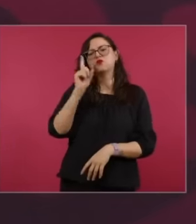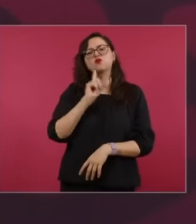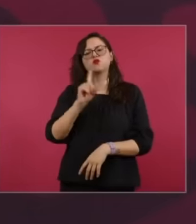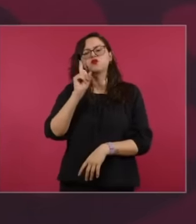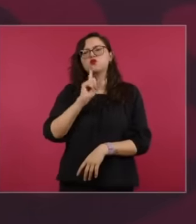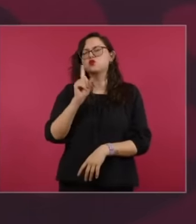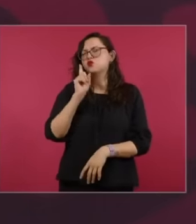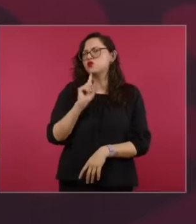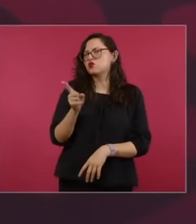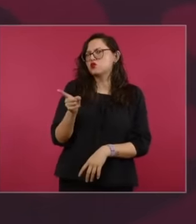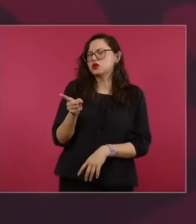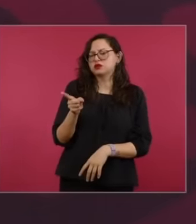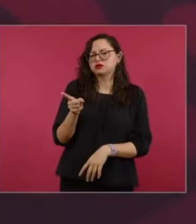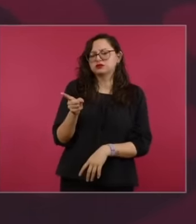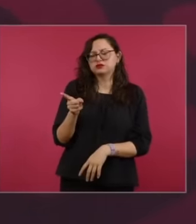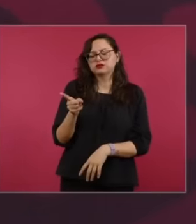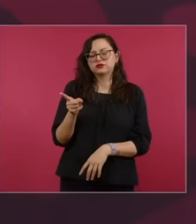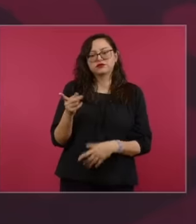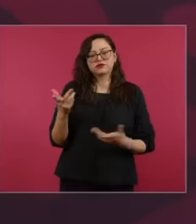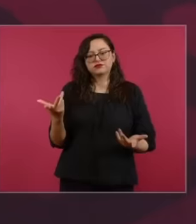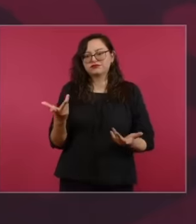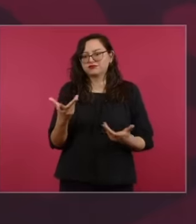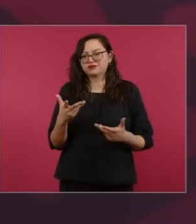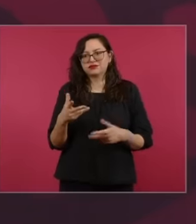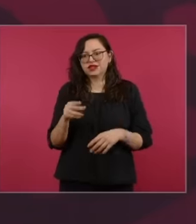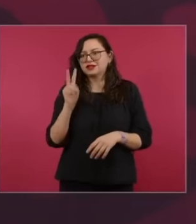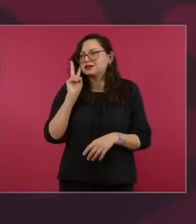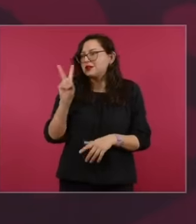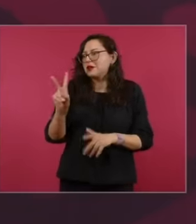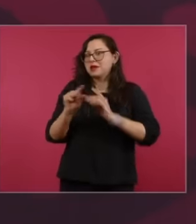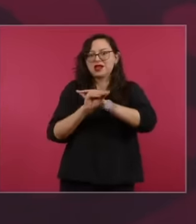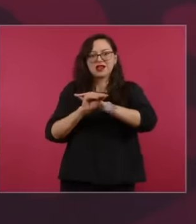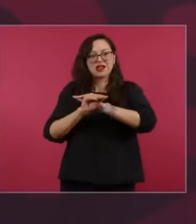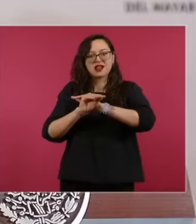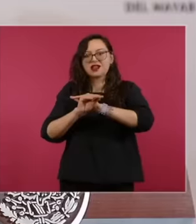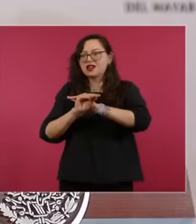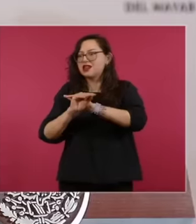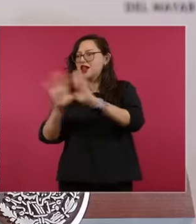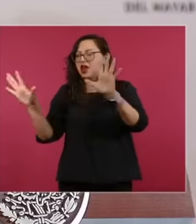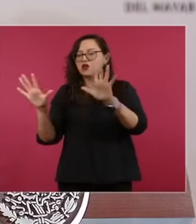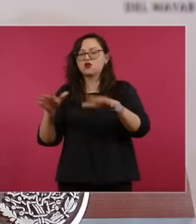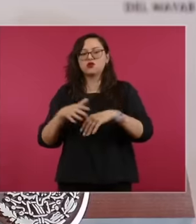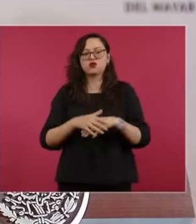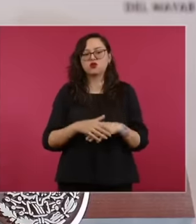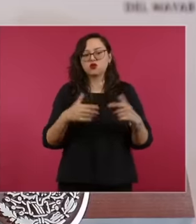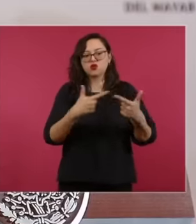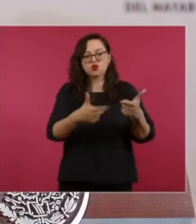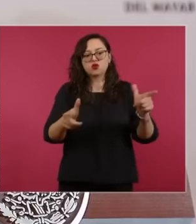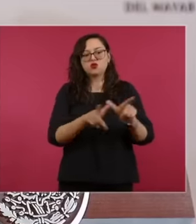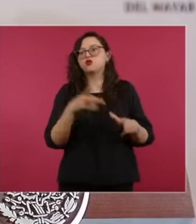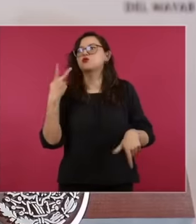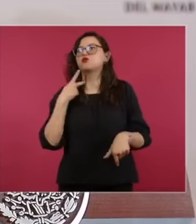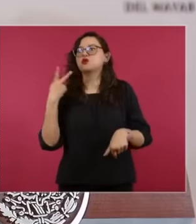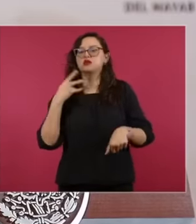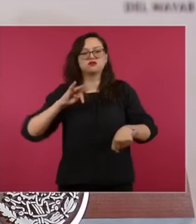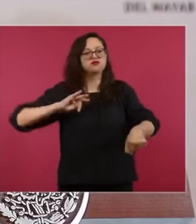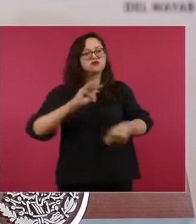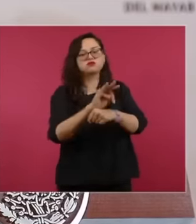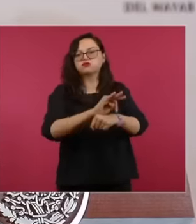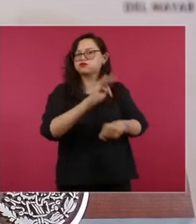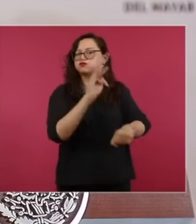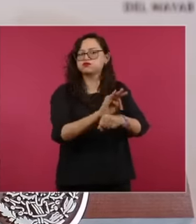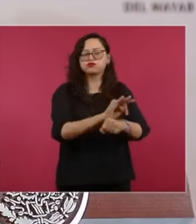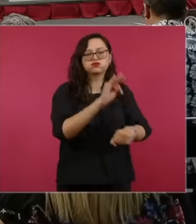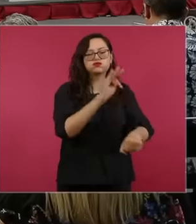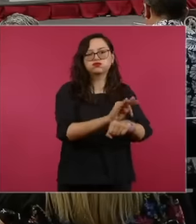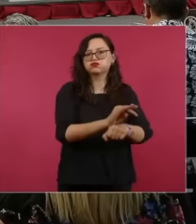que está a favor de un movimiento del bloque conservador y está en